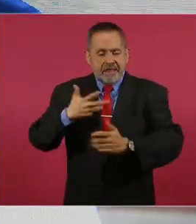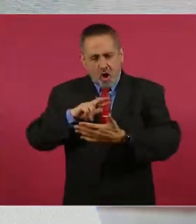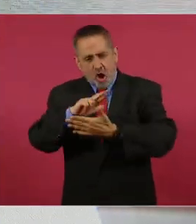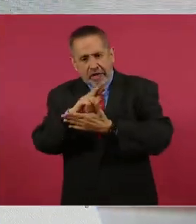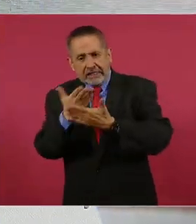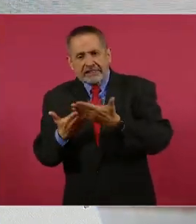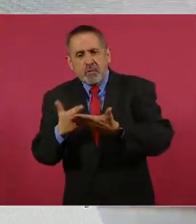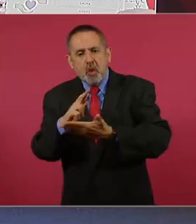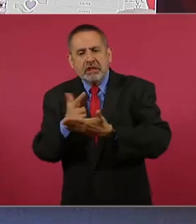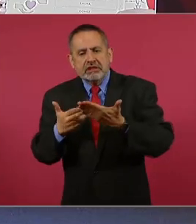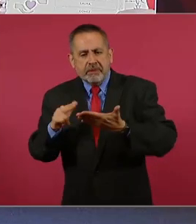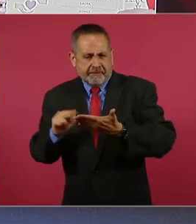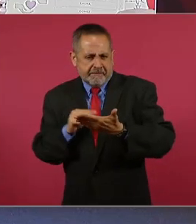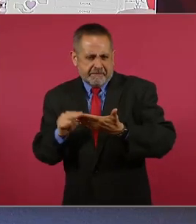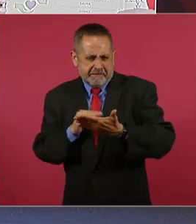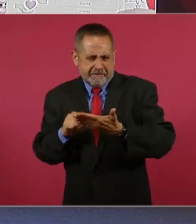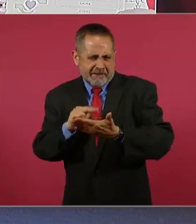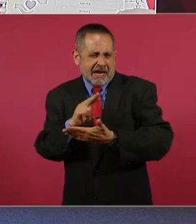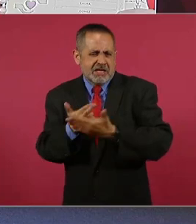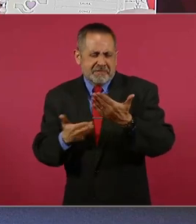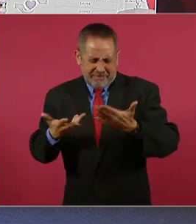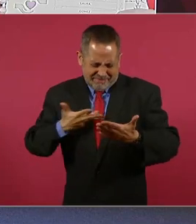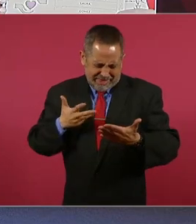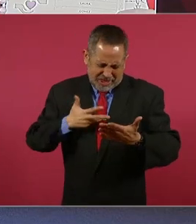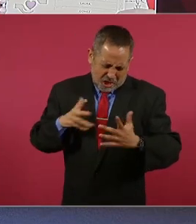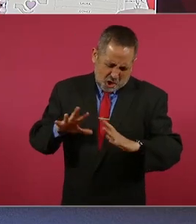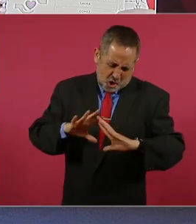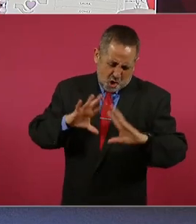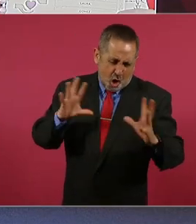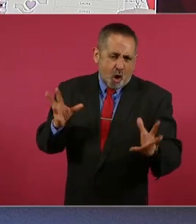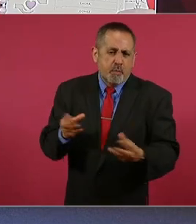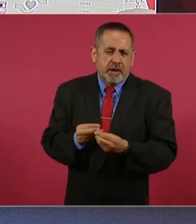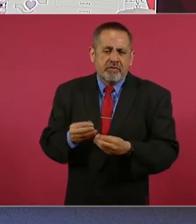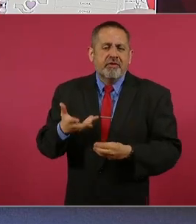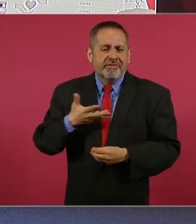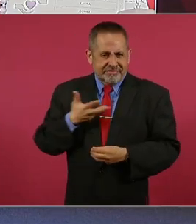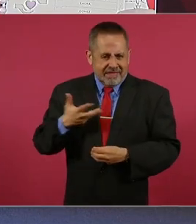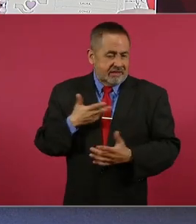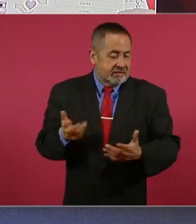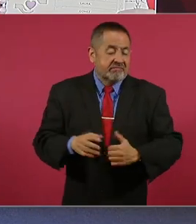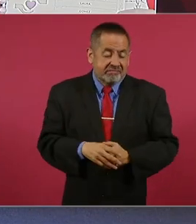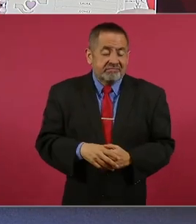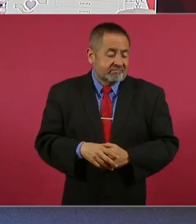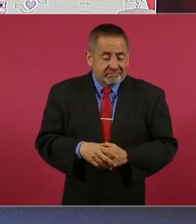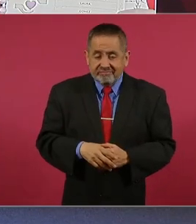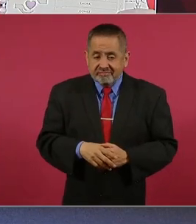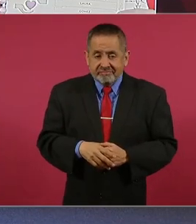todos los que recibieron el dinero. Toda esa información